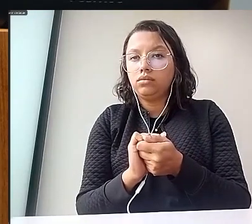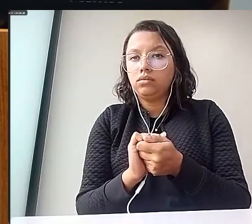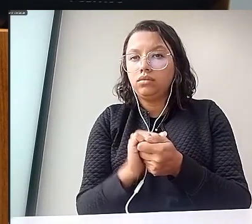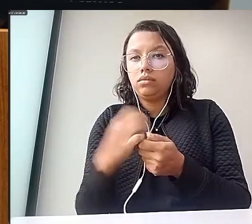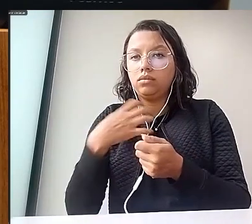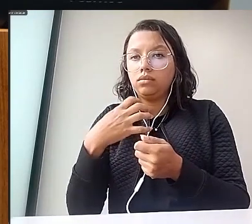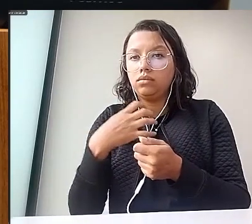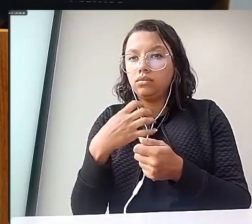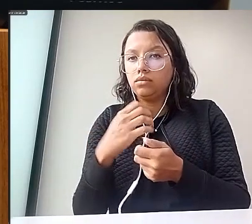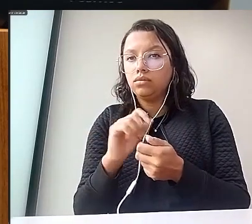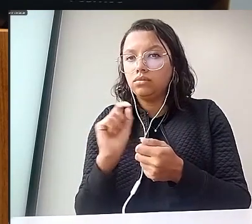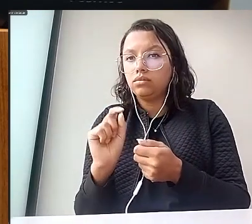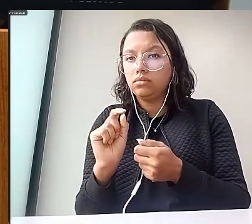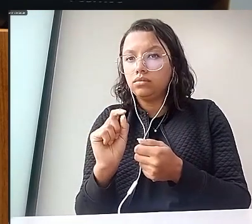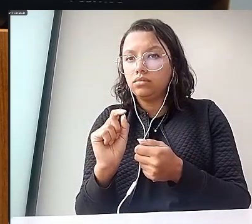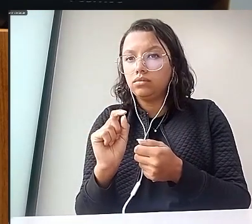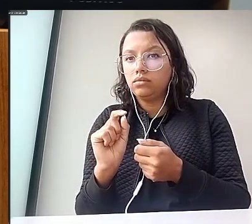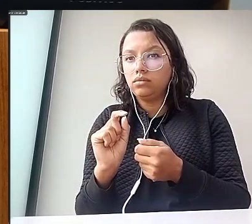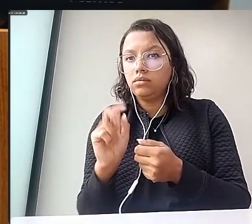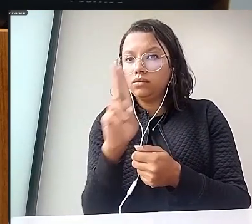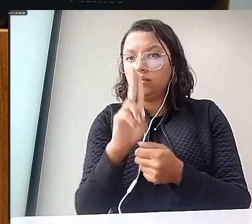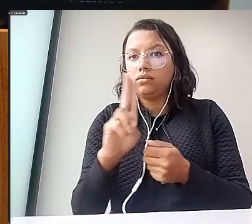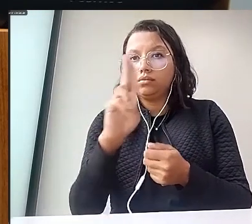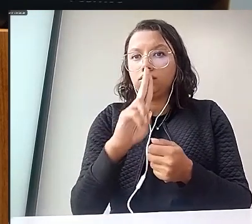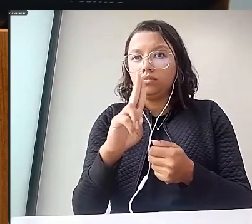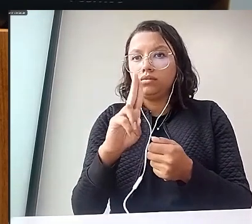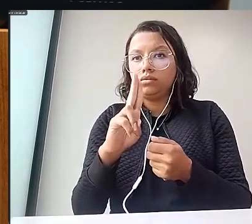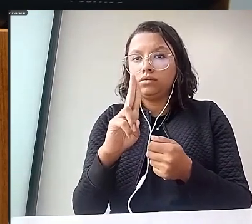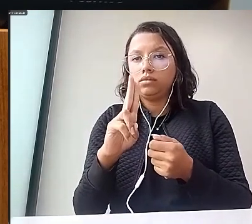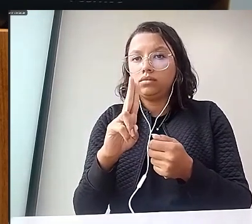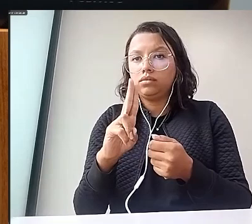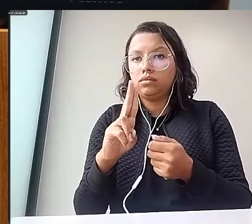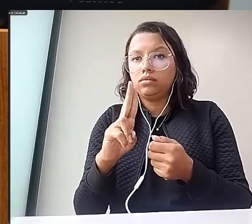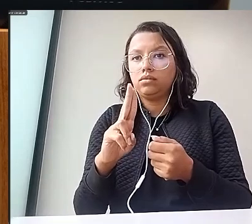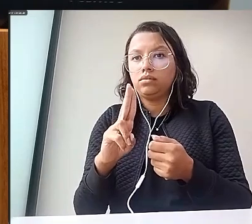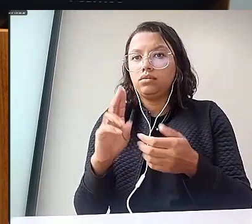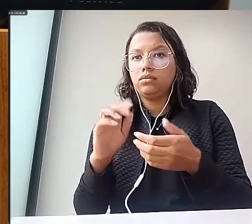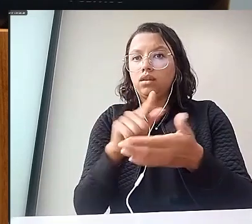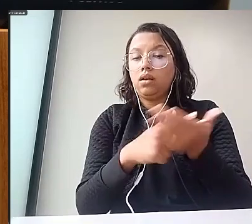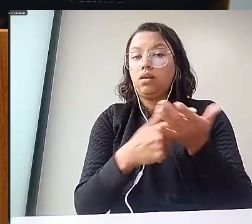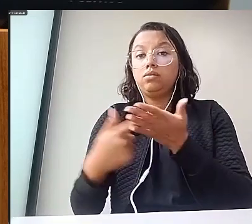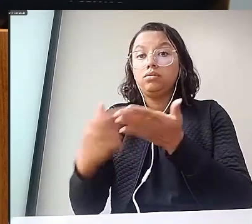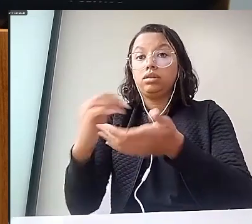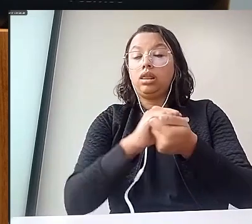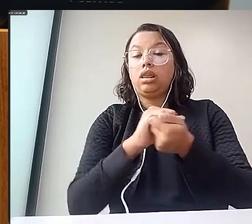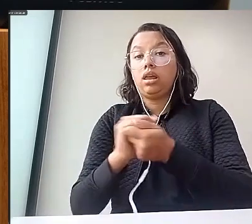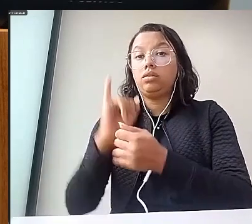él no aplica a los tratados internacionales. Eso es